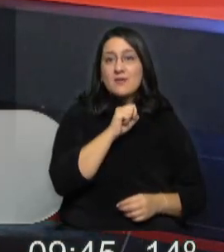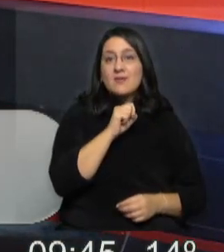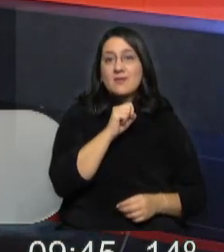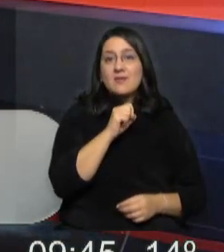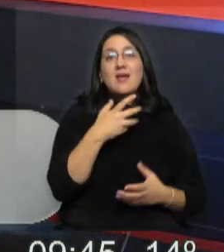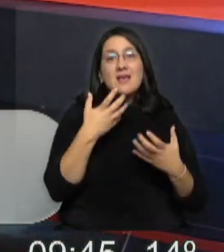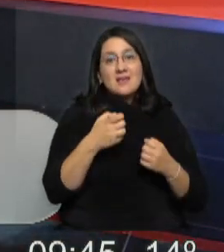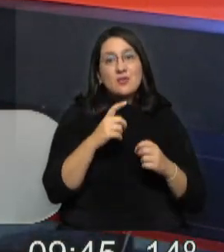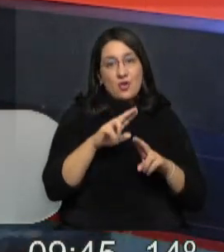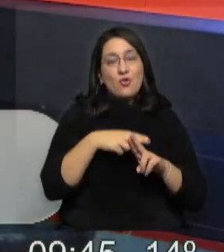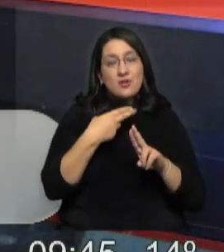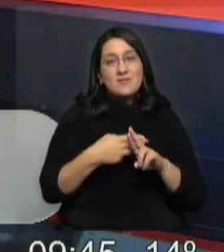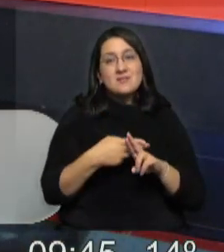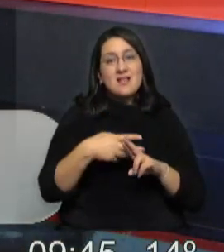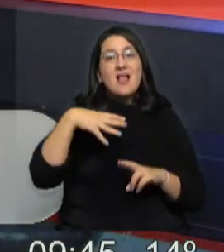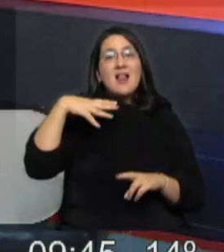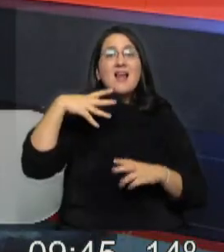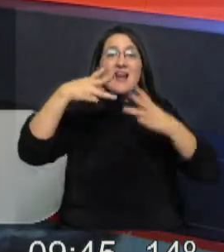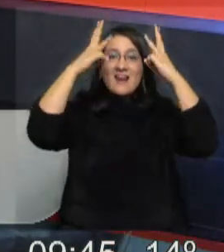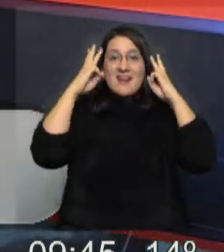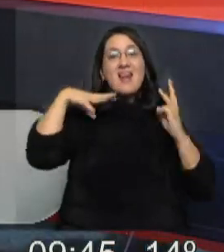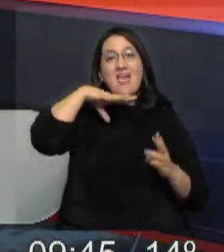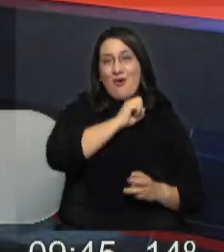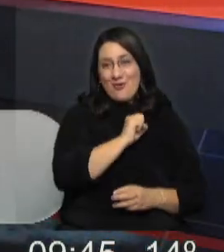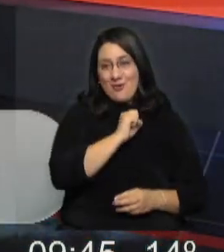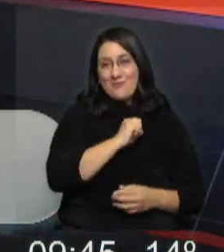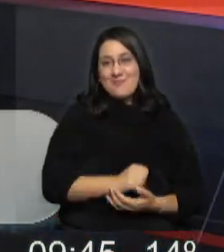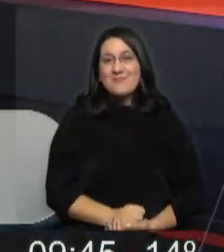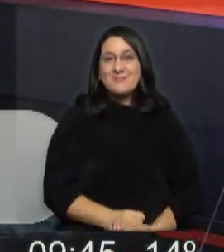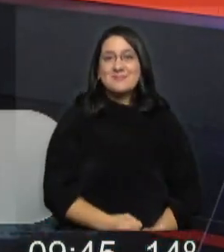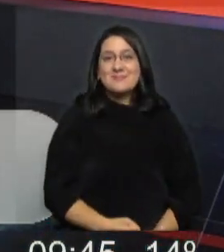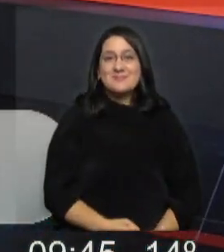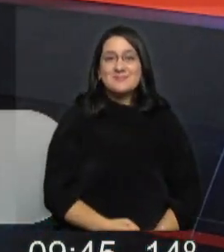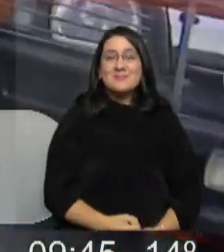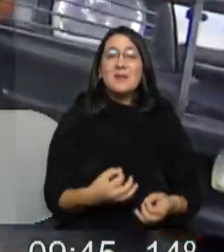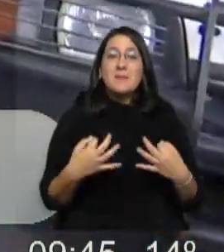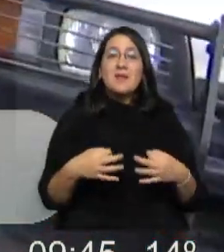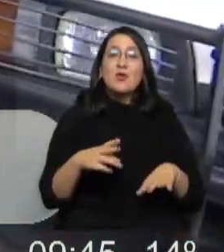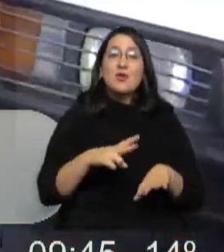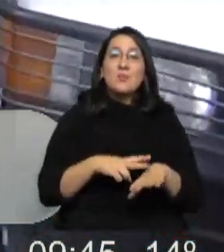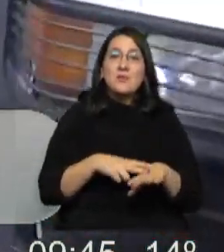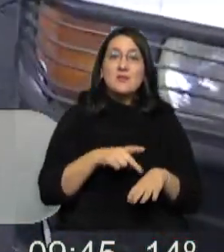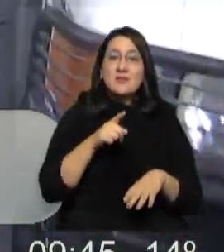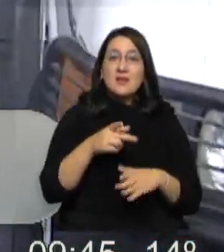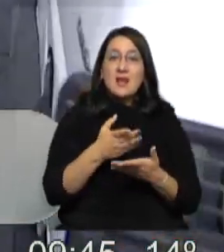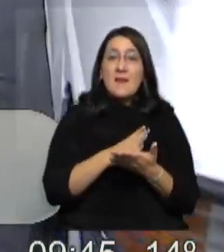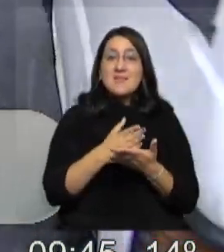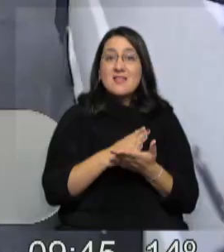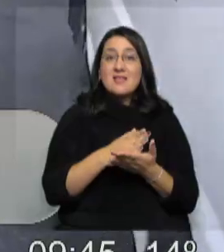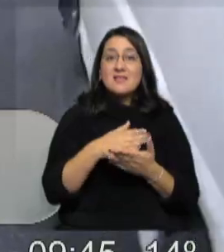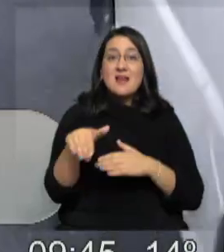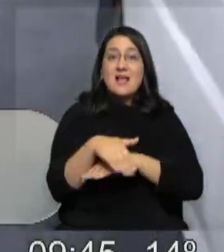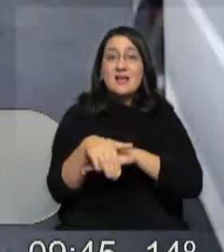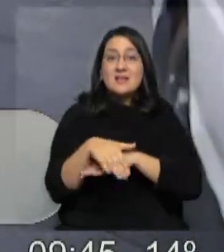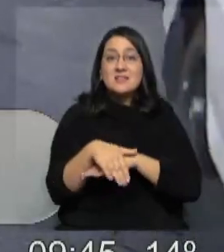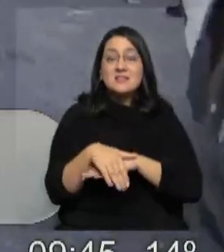pero quiero que la den otra vez, el Rey León. Vamos arriba, vecina, ¿eh? Bien, nos recomienda el Rey León. Y acá en el medio de la calle,